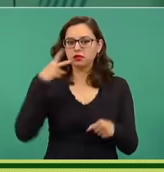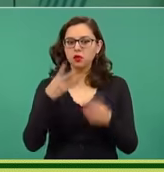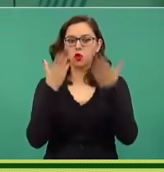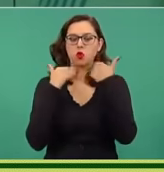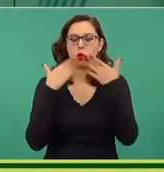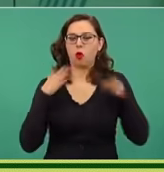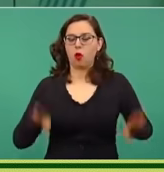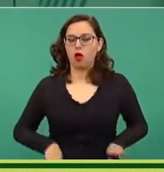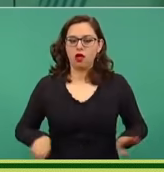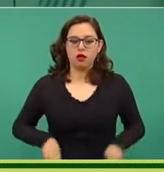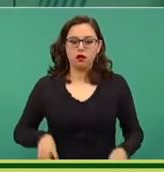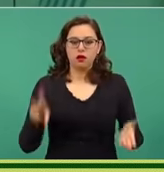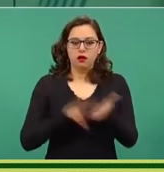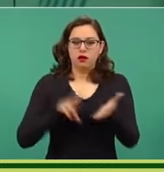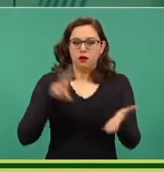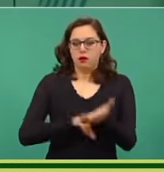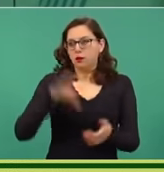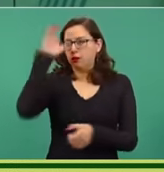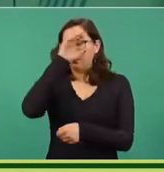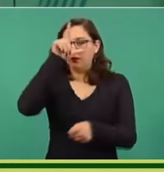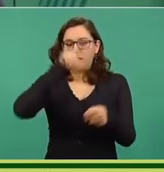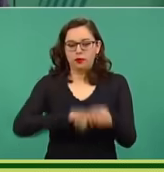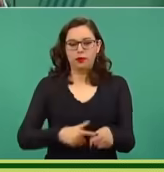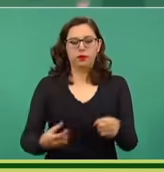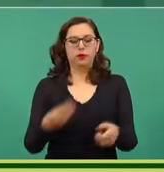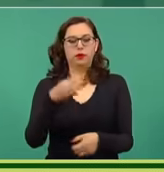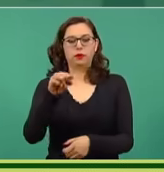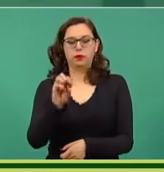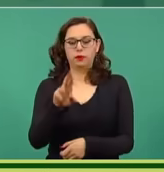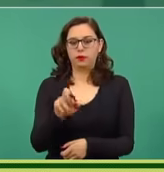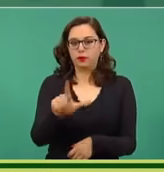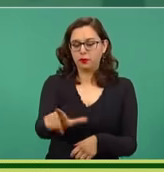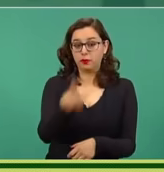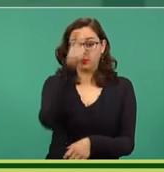porque eso fue lo que hizo el neoliberalismo